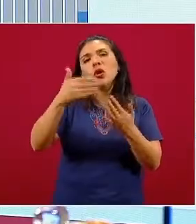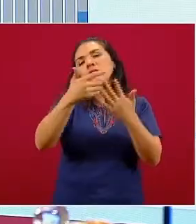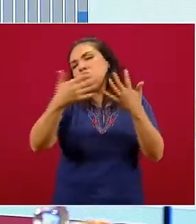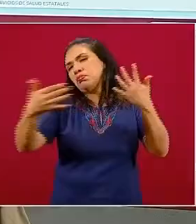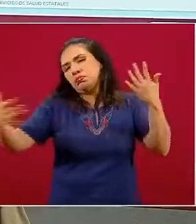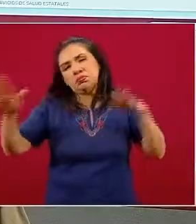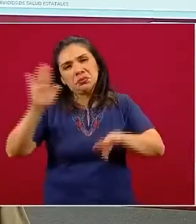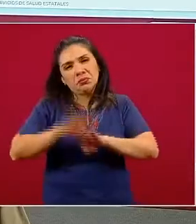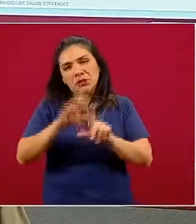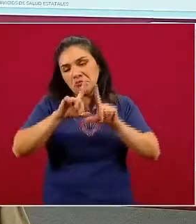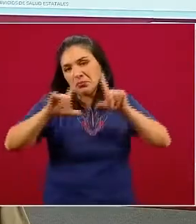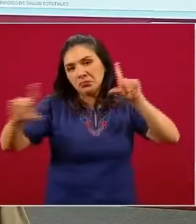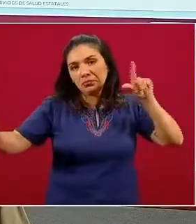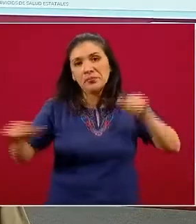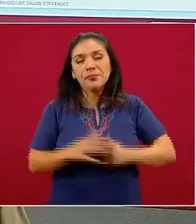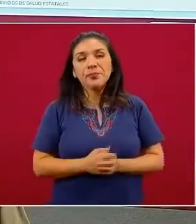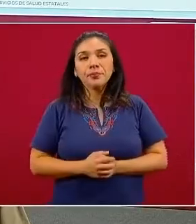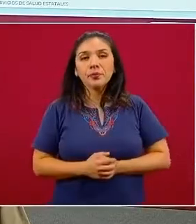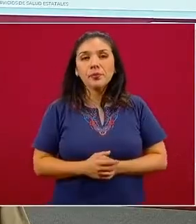así sucesivamente.